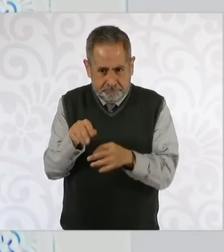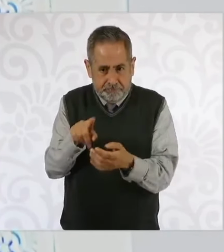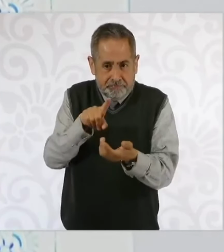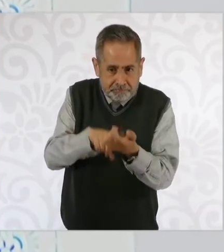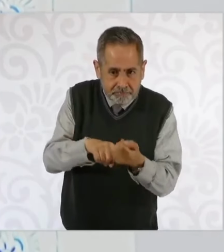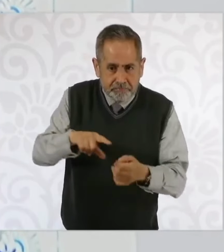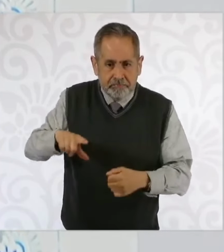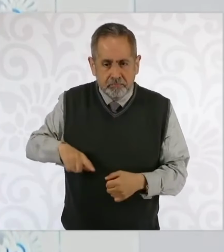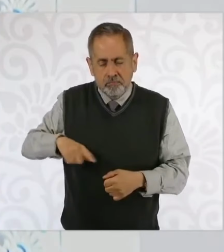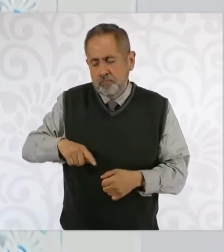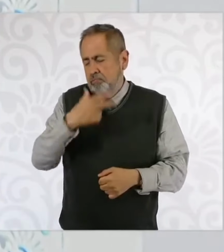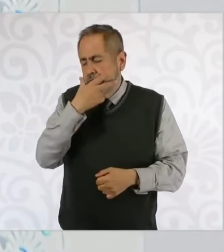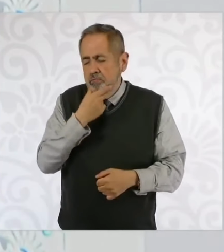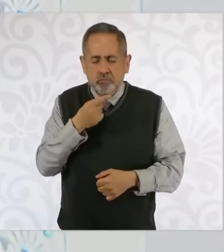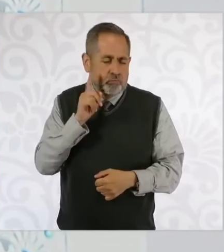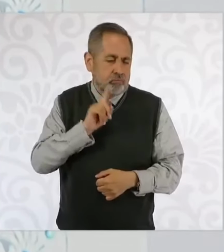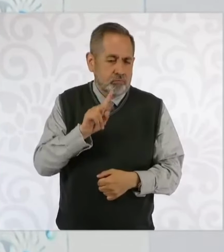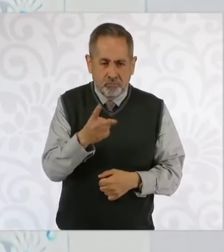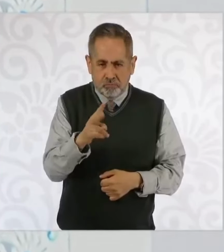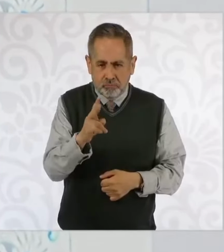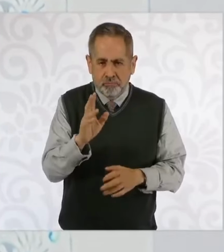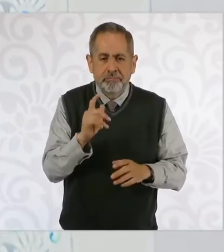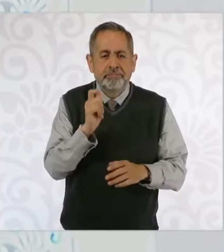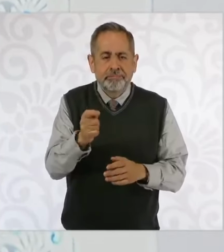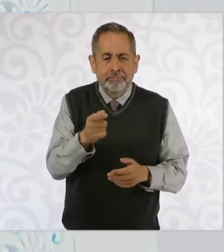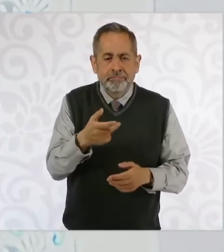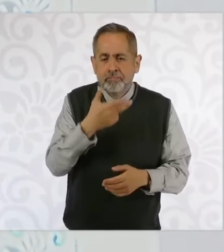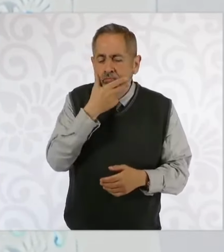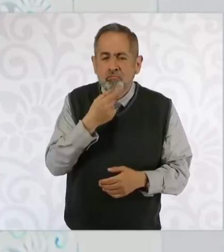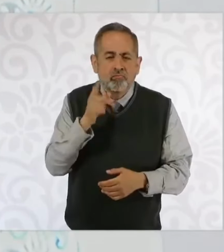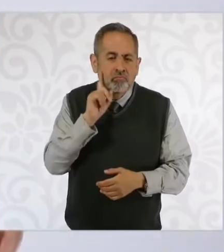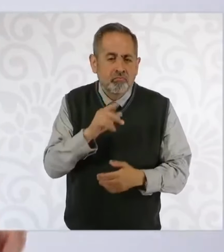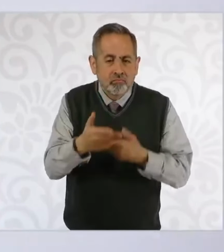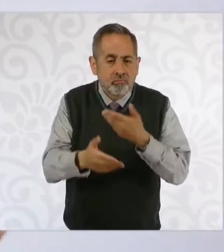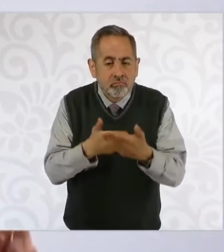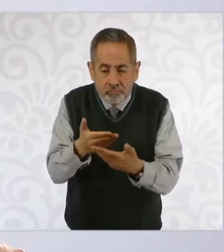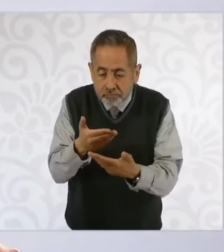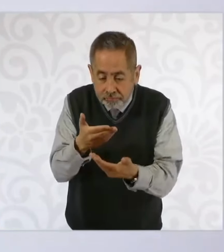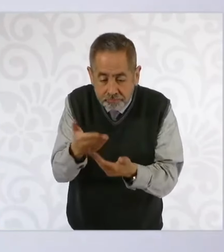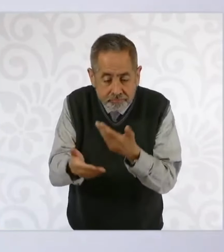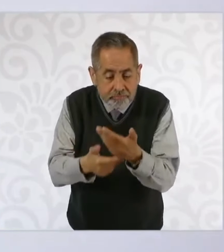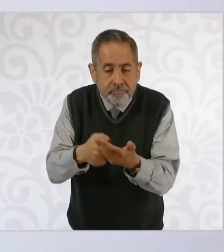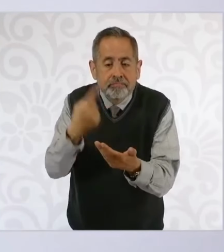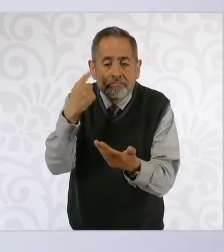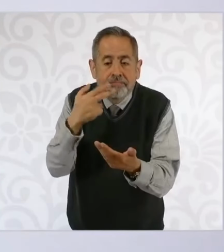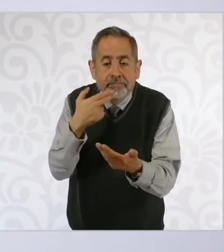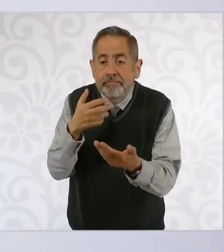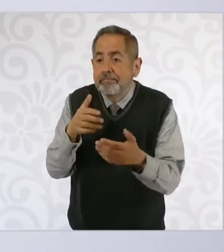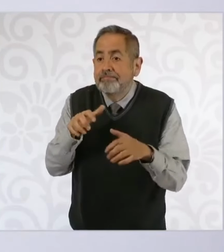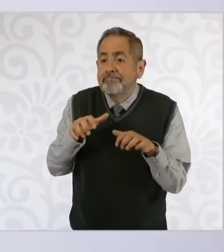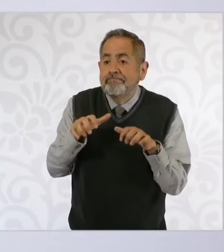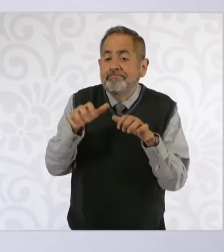servidora pública, el servidor público, servidora pública quiere decir estar al servicio del pueblo.